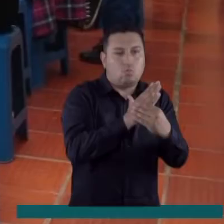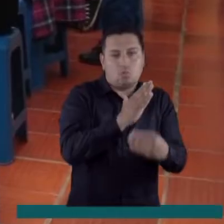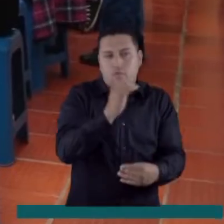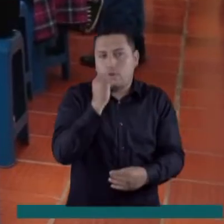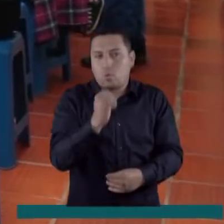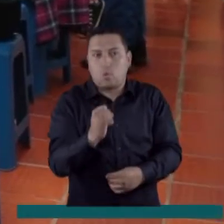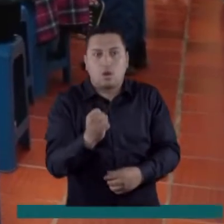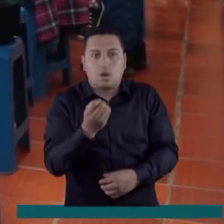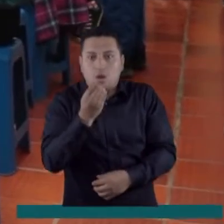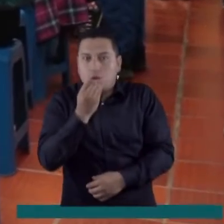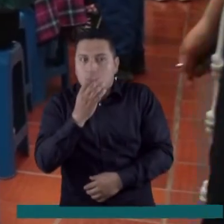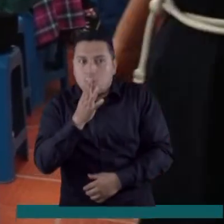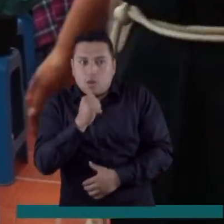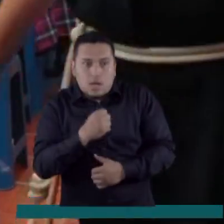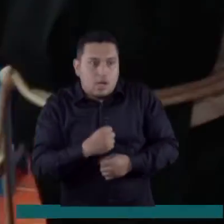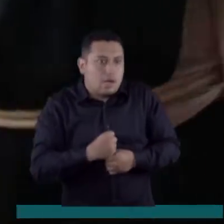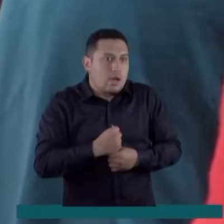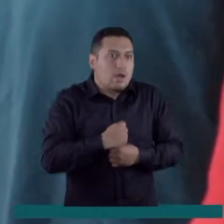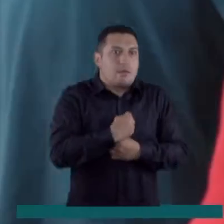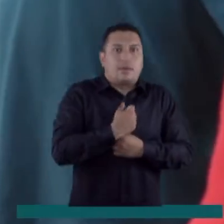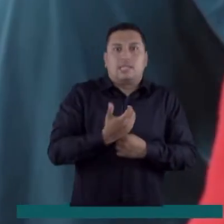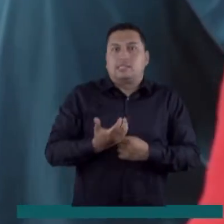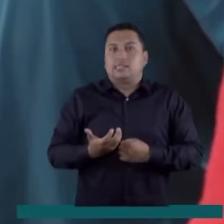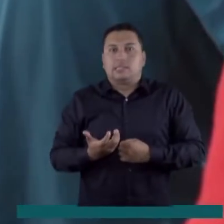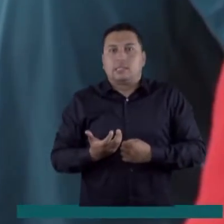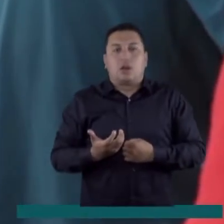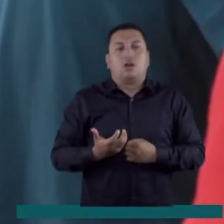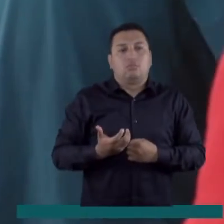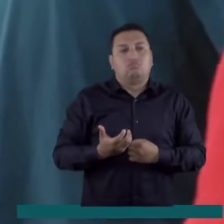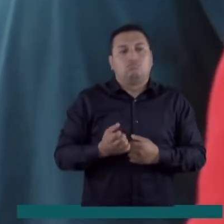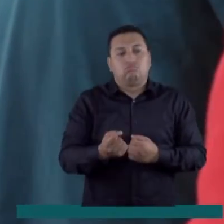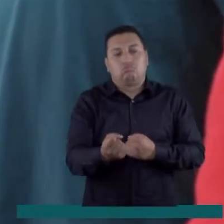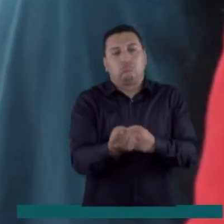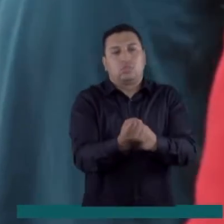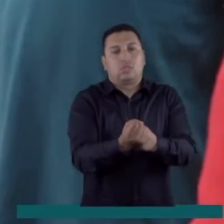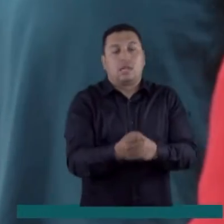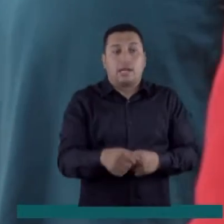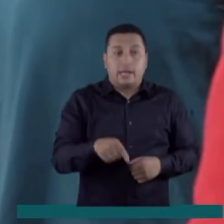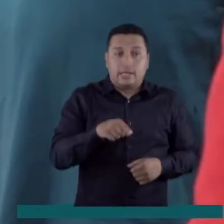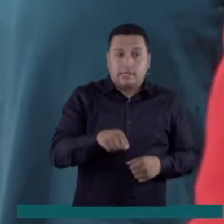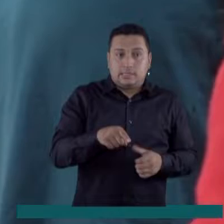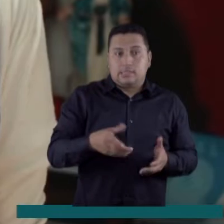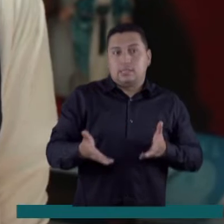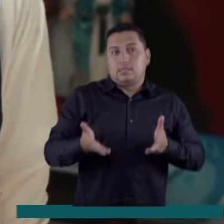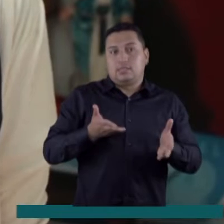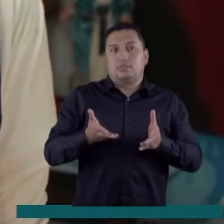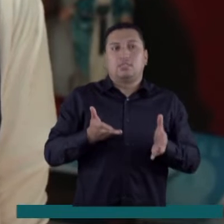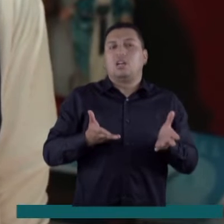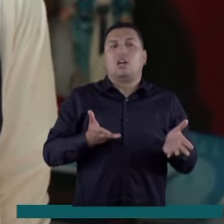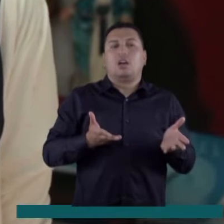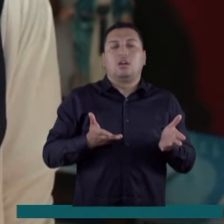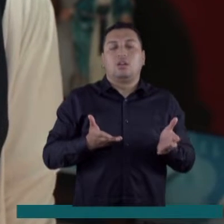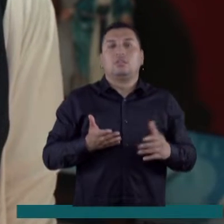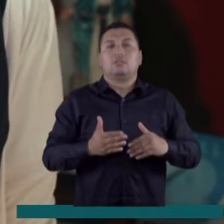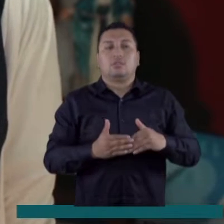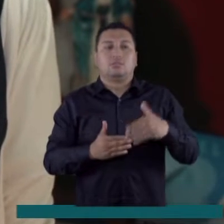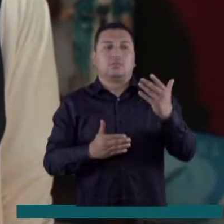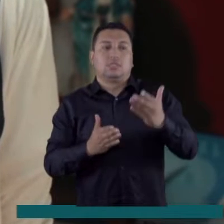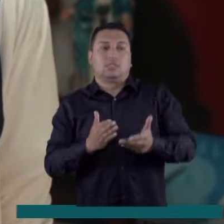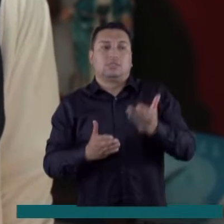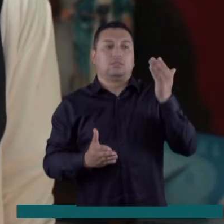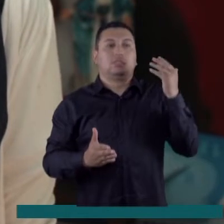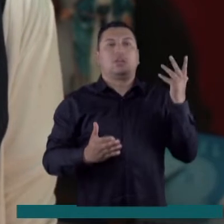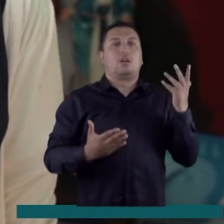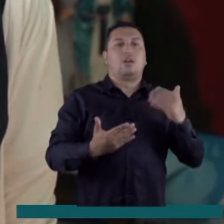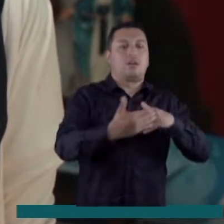o para quienes su condición de pobreza no les da la oportunidad de una comida caliente este servicio se realizaba